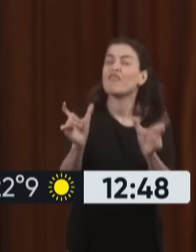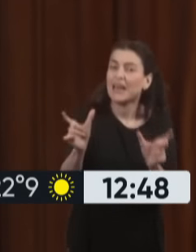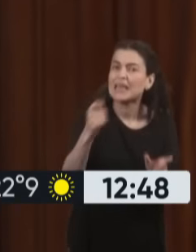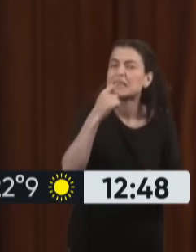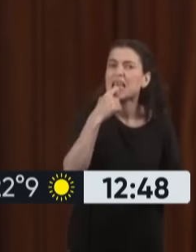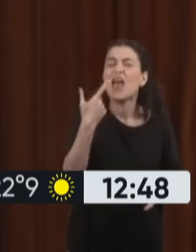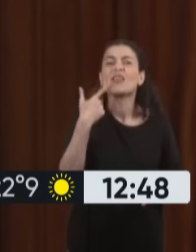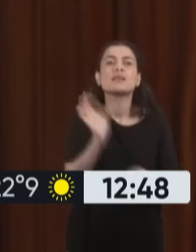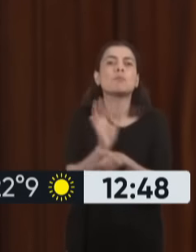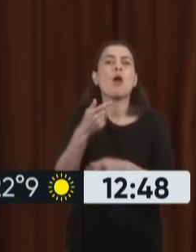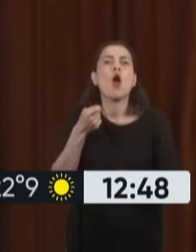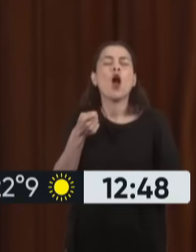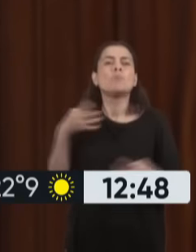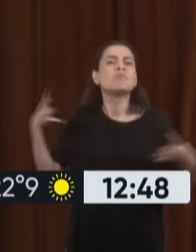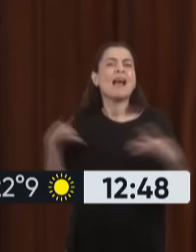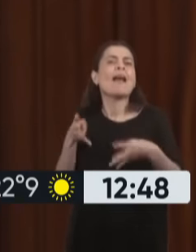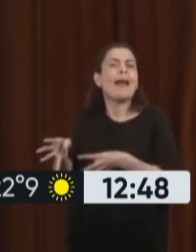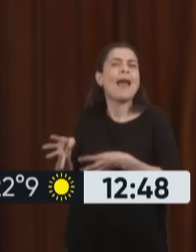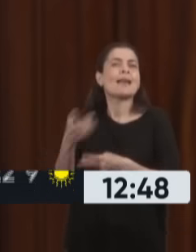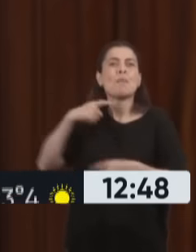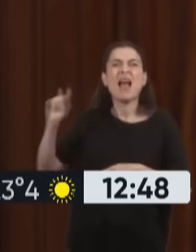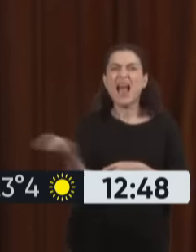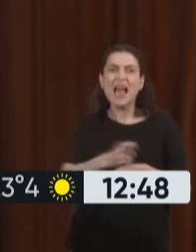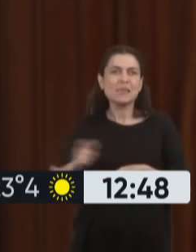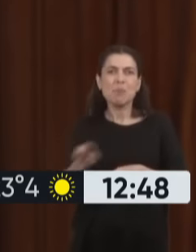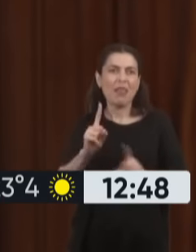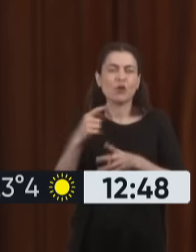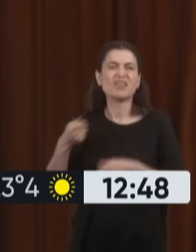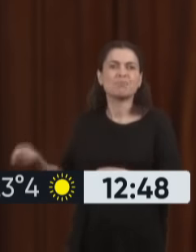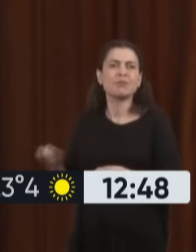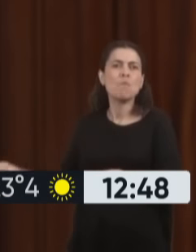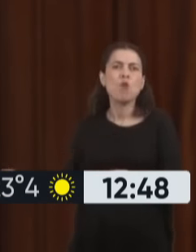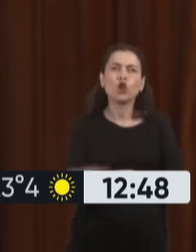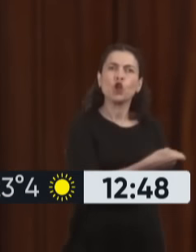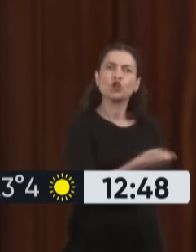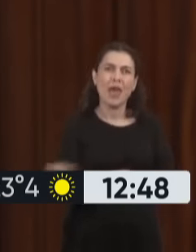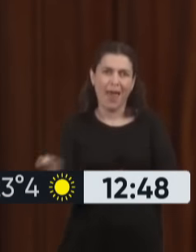una espada, les he dado una motosierra.